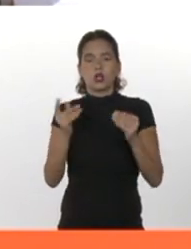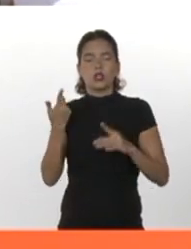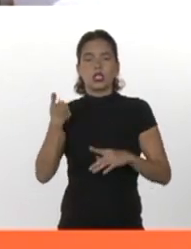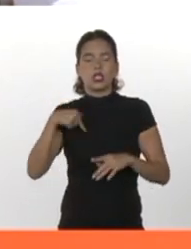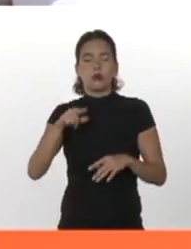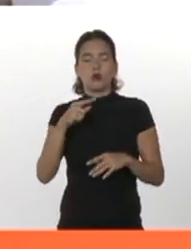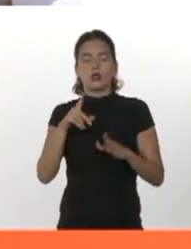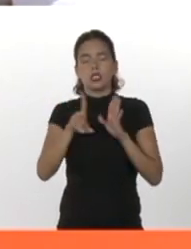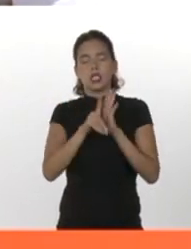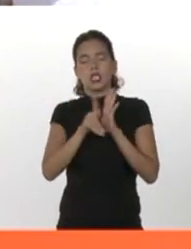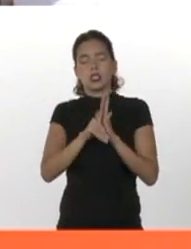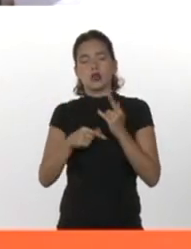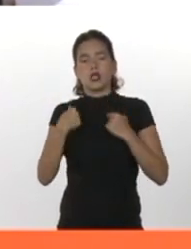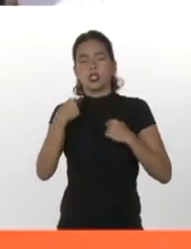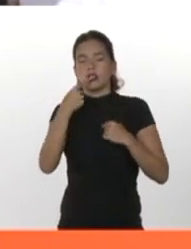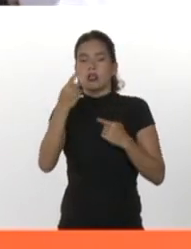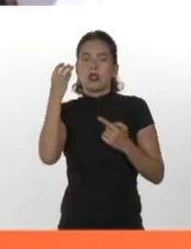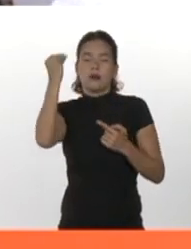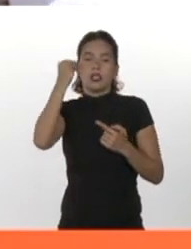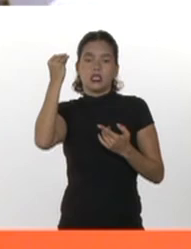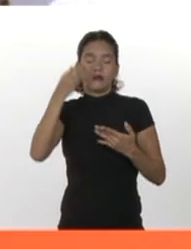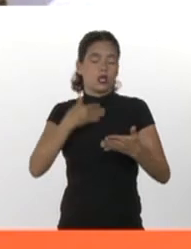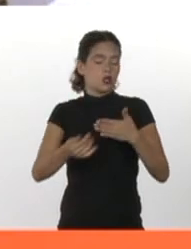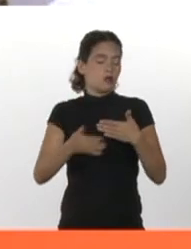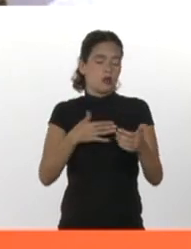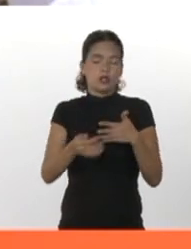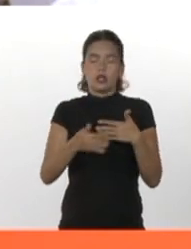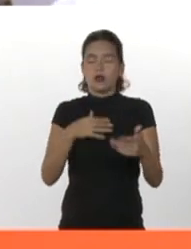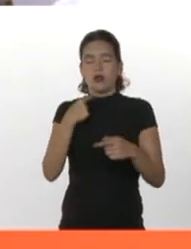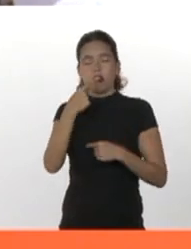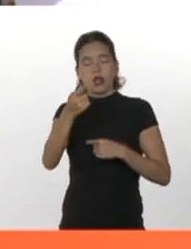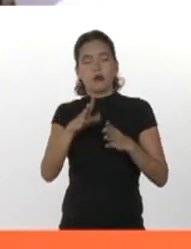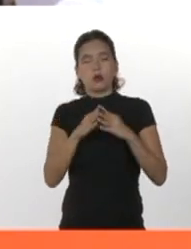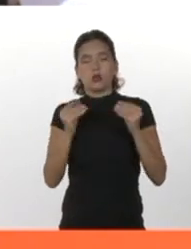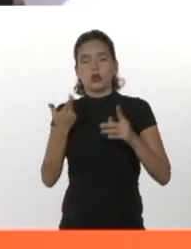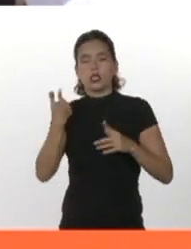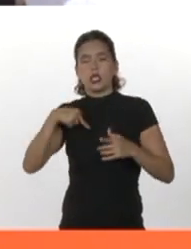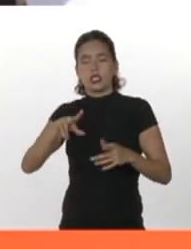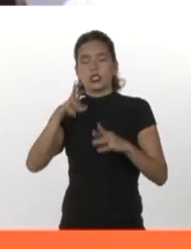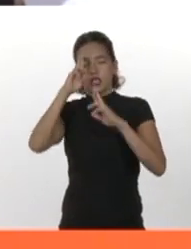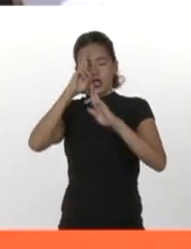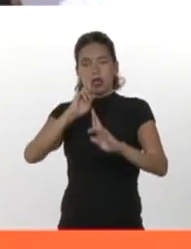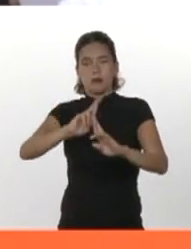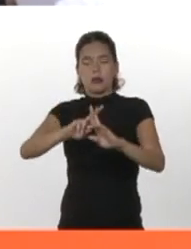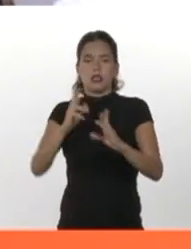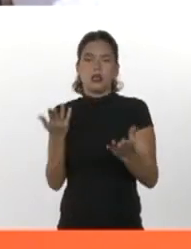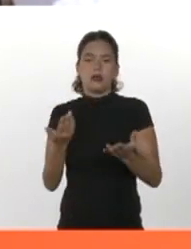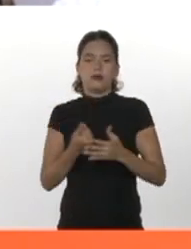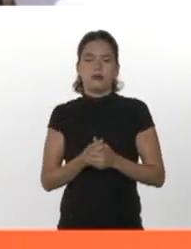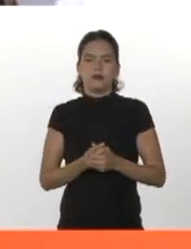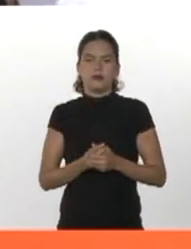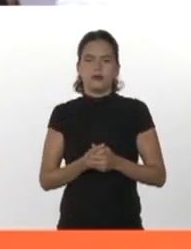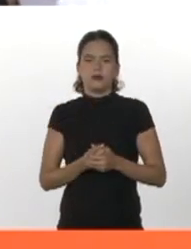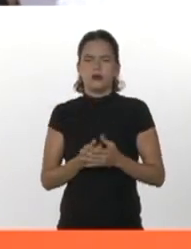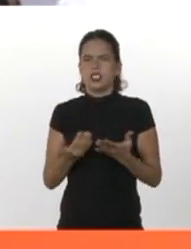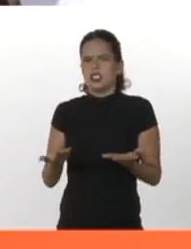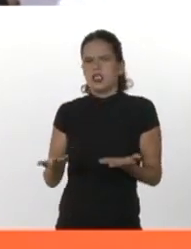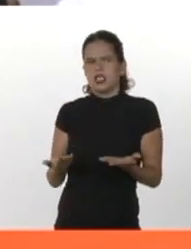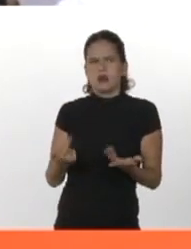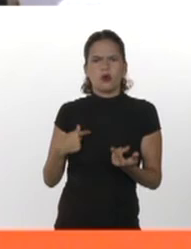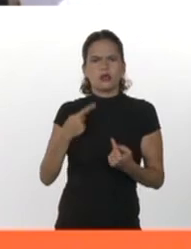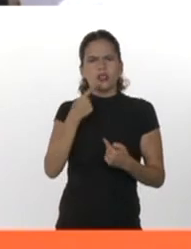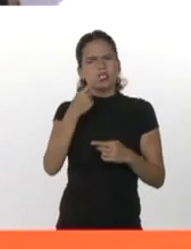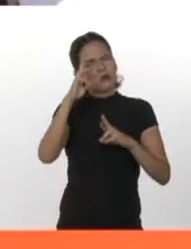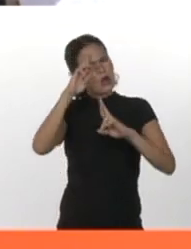opinar y que no importa la opinión que demos, todas deben ser respetadas. ¿Y a qué nos referimos con